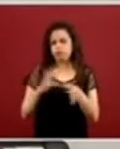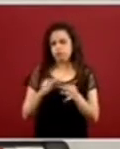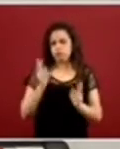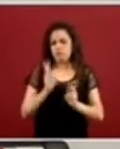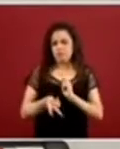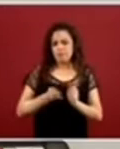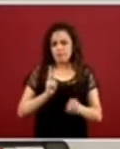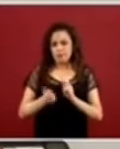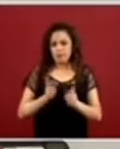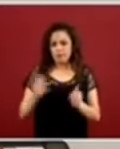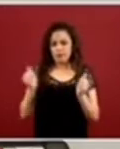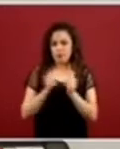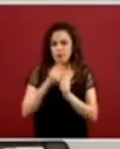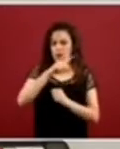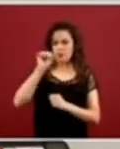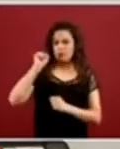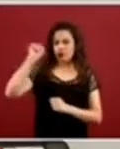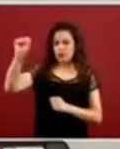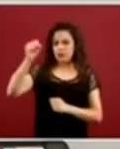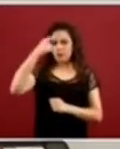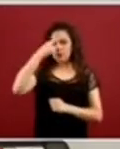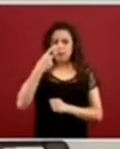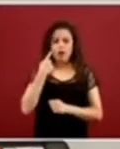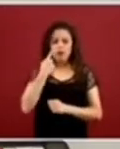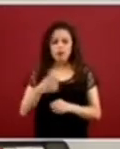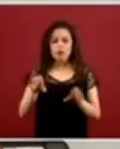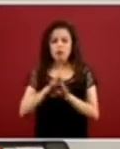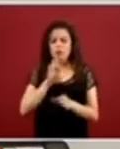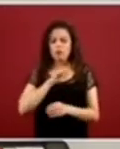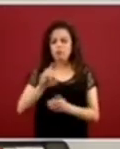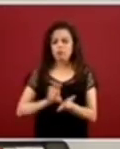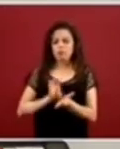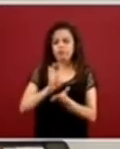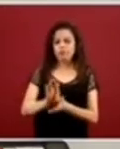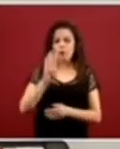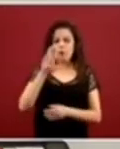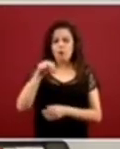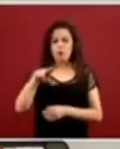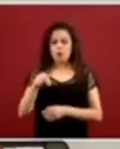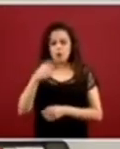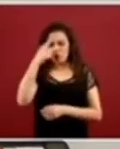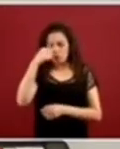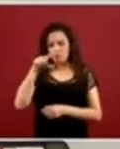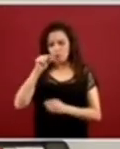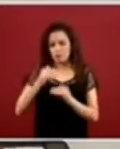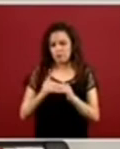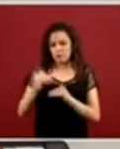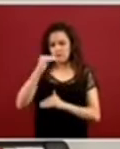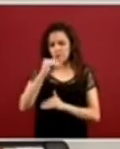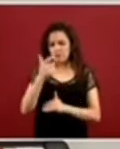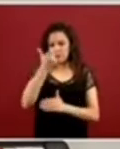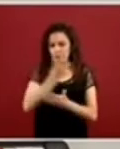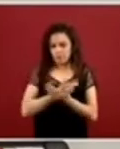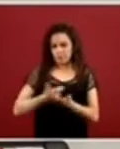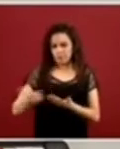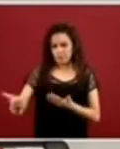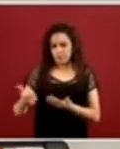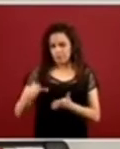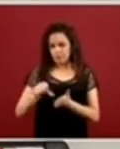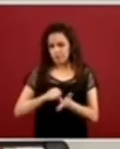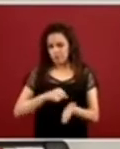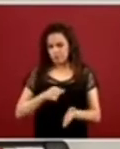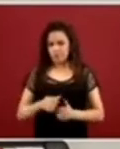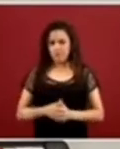para establecer una suerte de bono que tendría que ver con un incremento salarial, pero lo vamos a